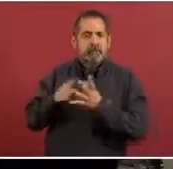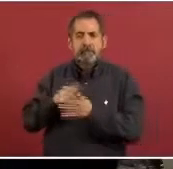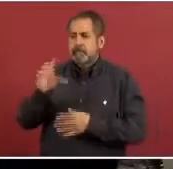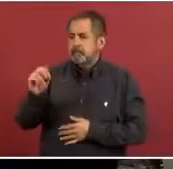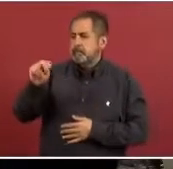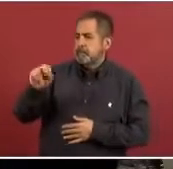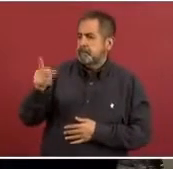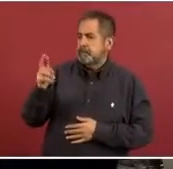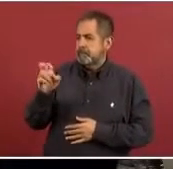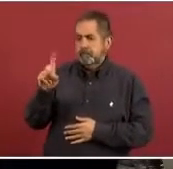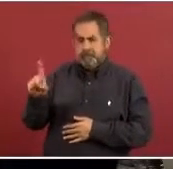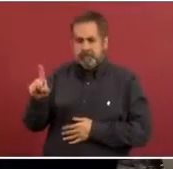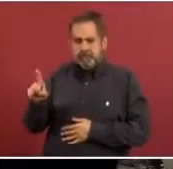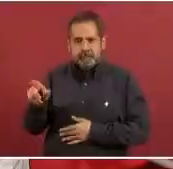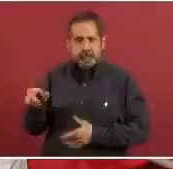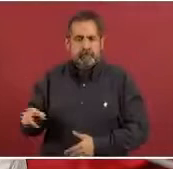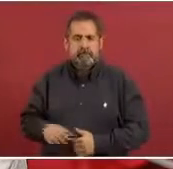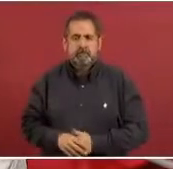CONAPRED.